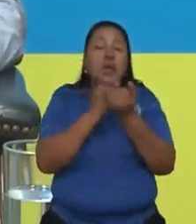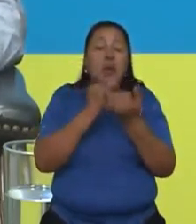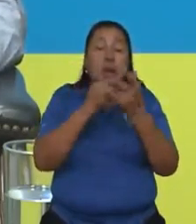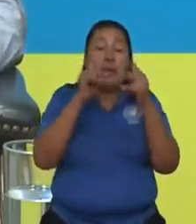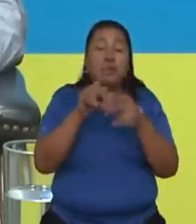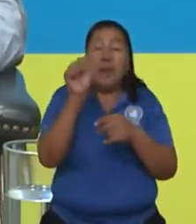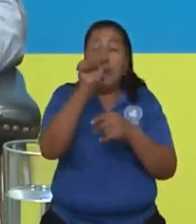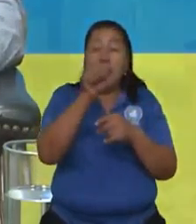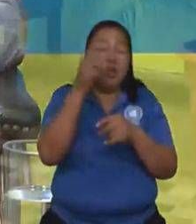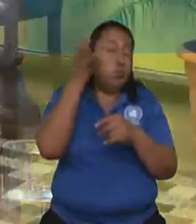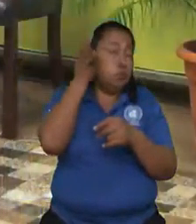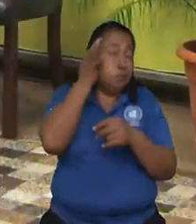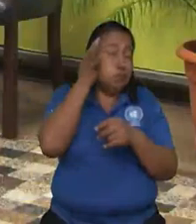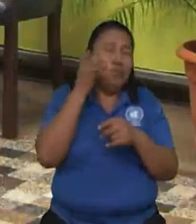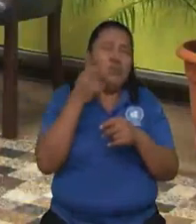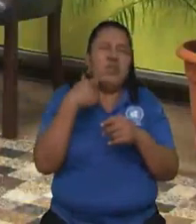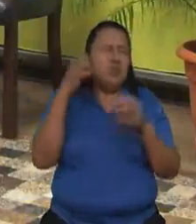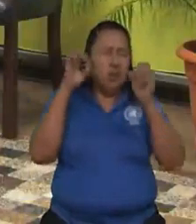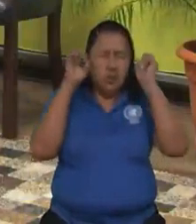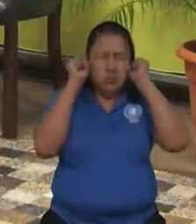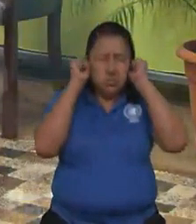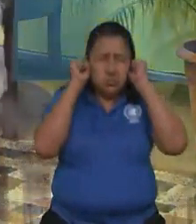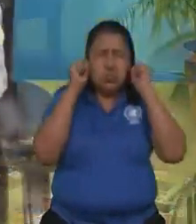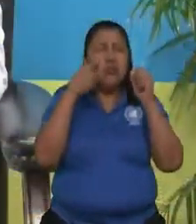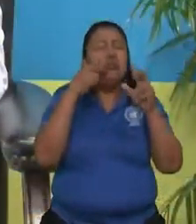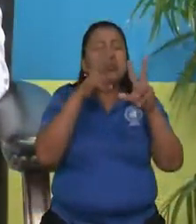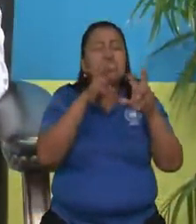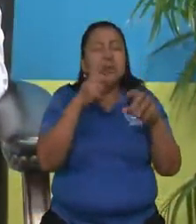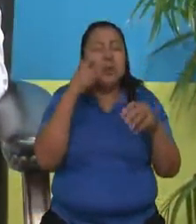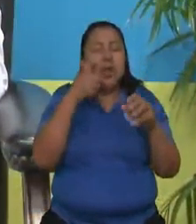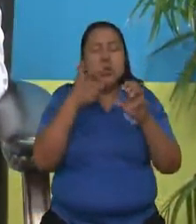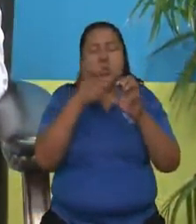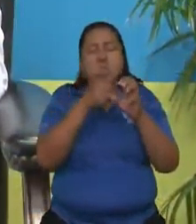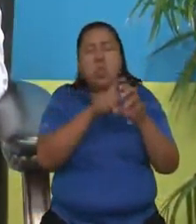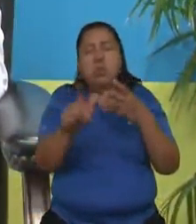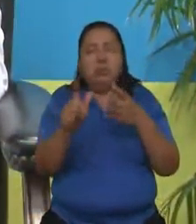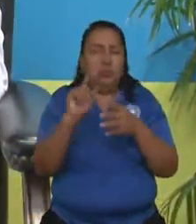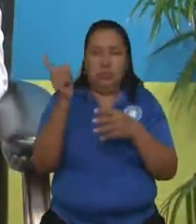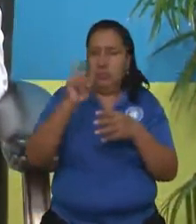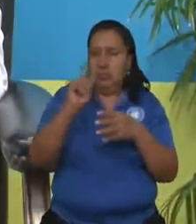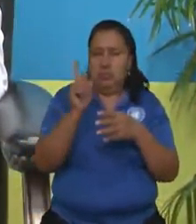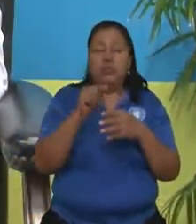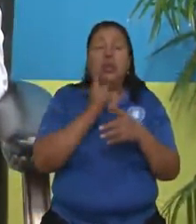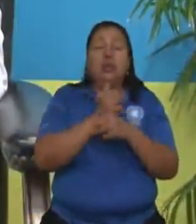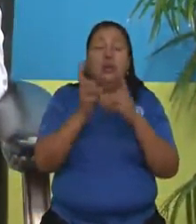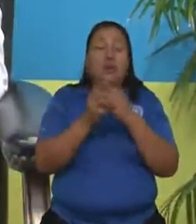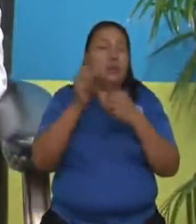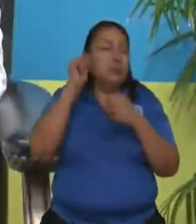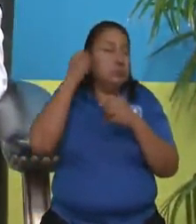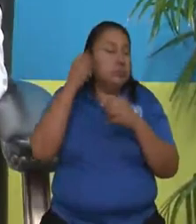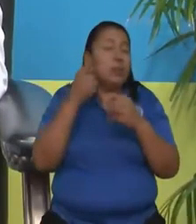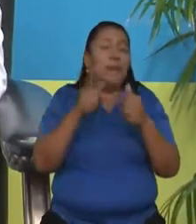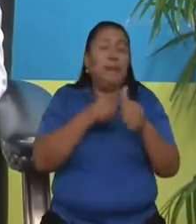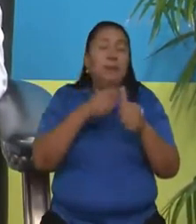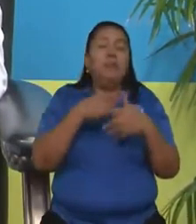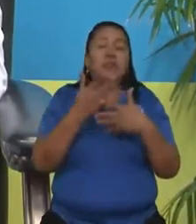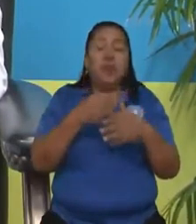me siento tapado el oído, no escucho. Entonces, bien, llegan con la idea, se hace un lavado, pero lo que tienen es una infección activa por